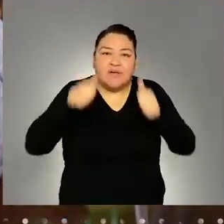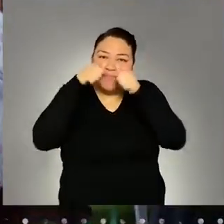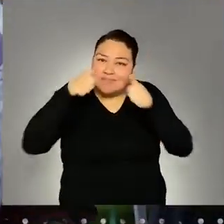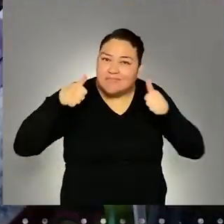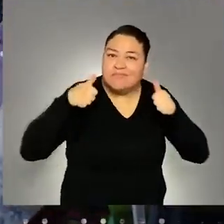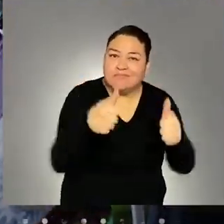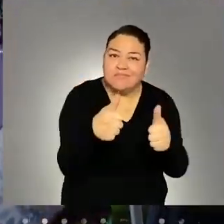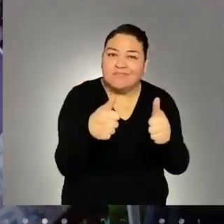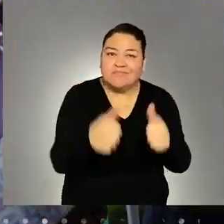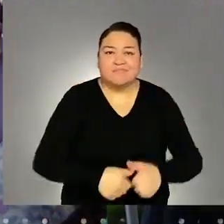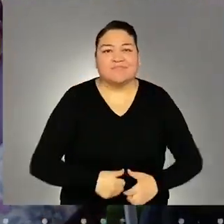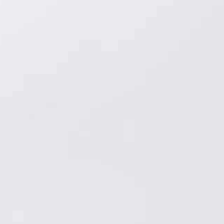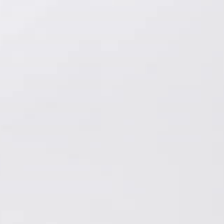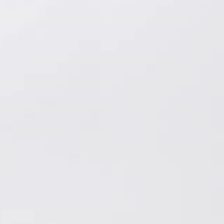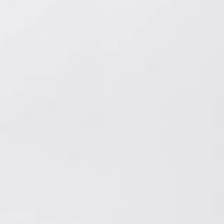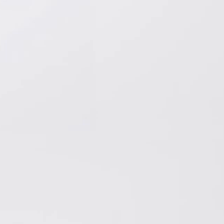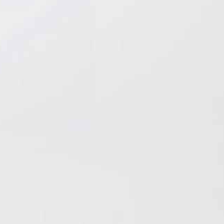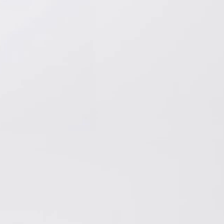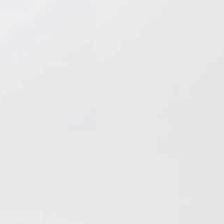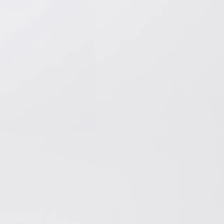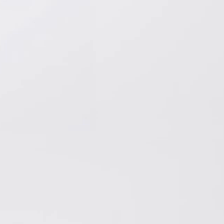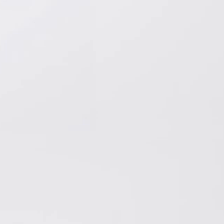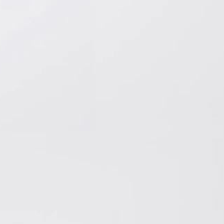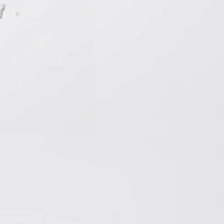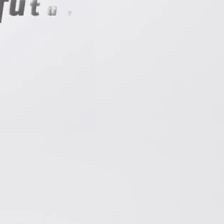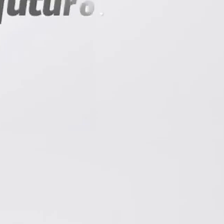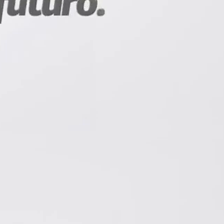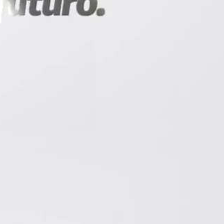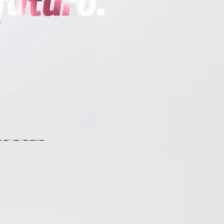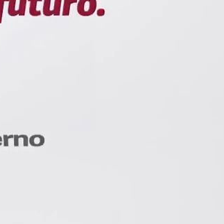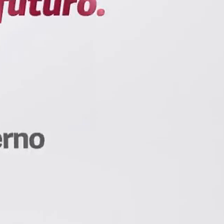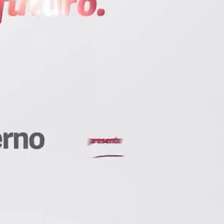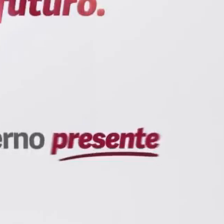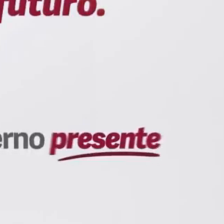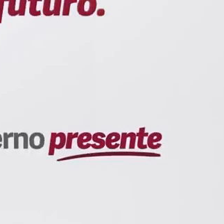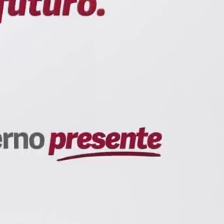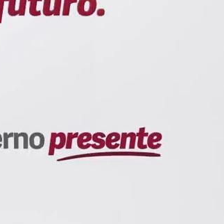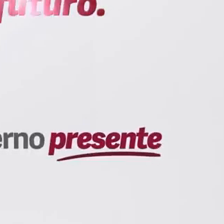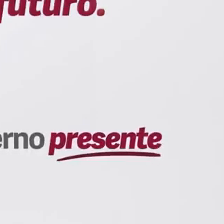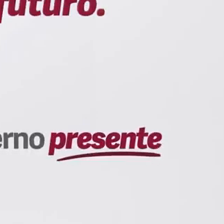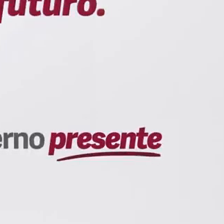ser un gobierno presente. Gobierno de Puebla. Hacer historia. Hacer futuro.